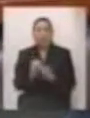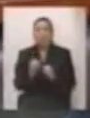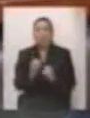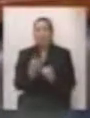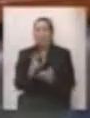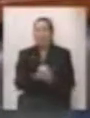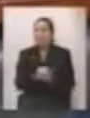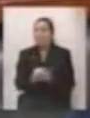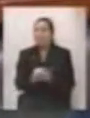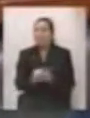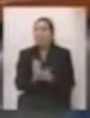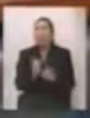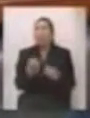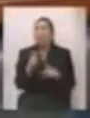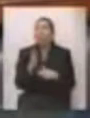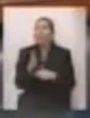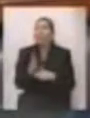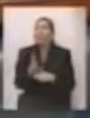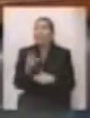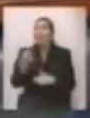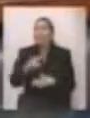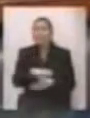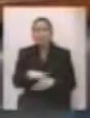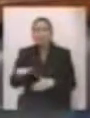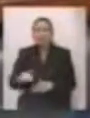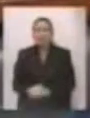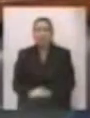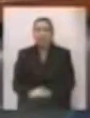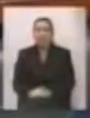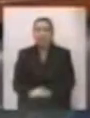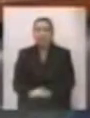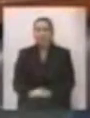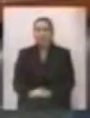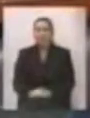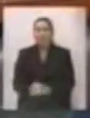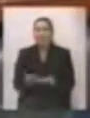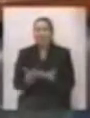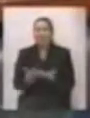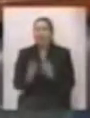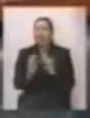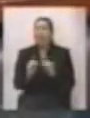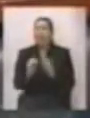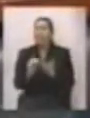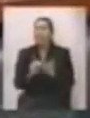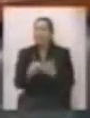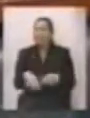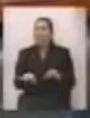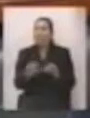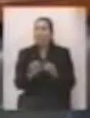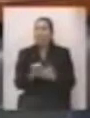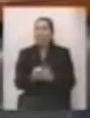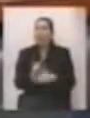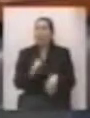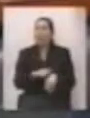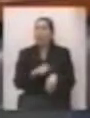forma trimestral y en forma inopinada, prohibiendo que entren menores de edad a las horas de horario escolar y dándole prioridad a